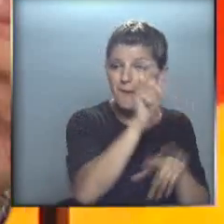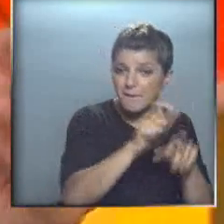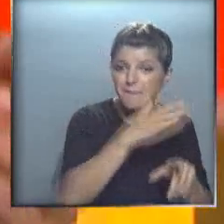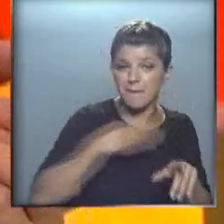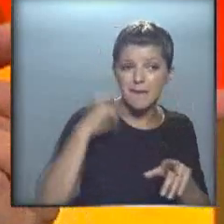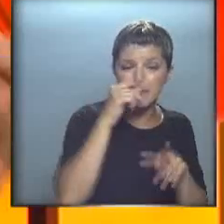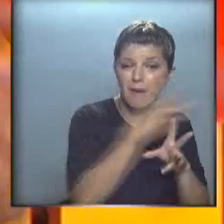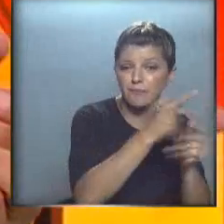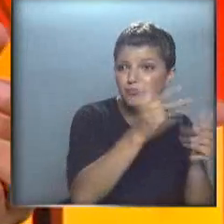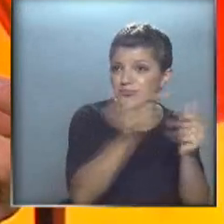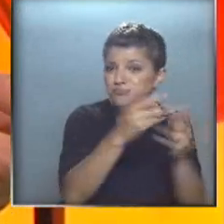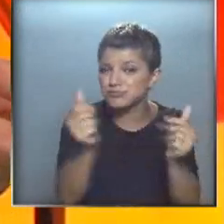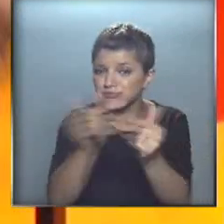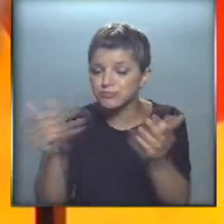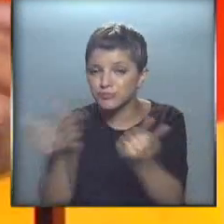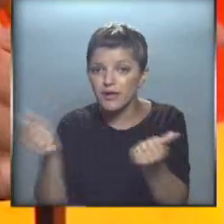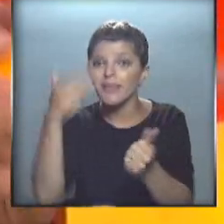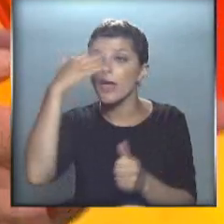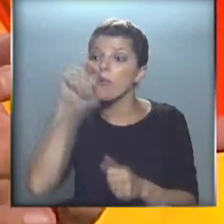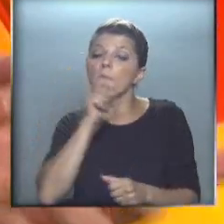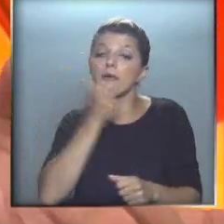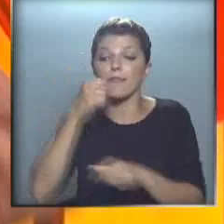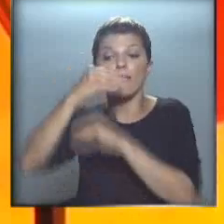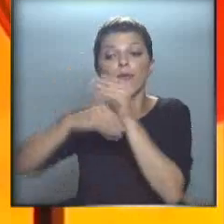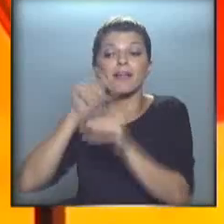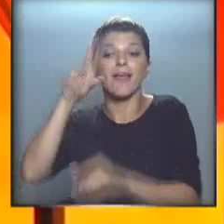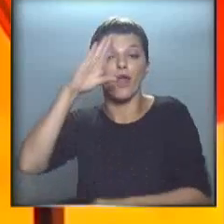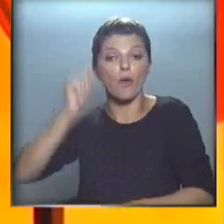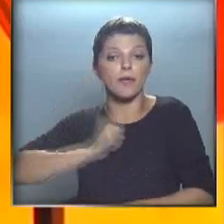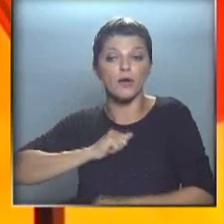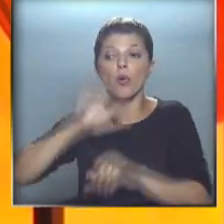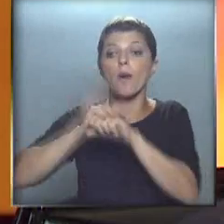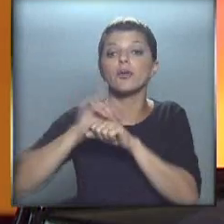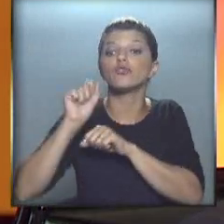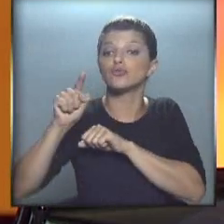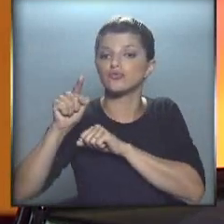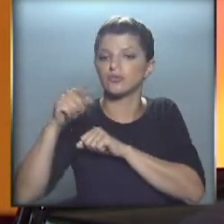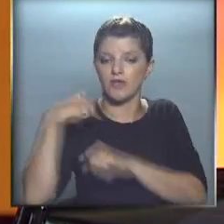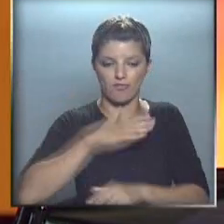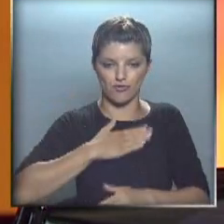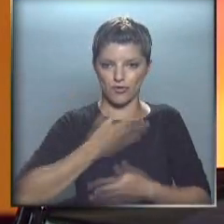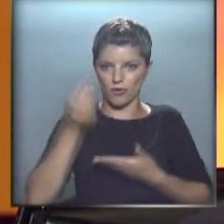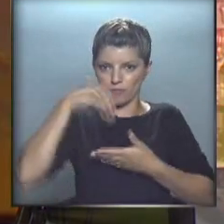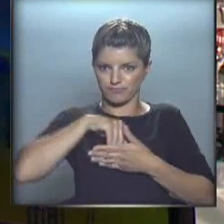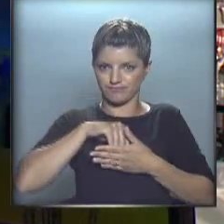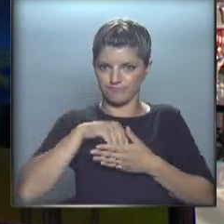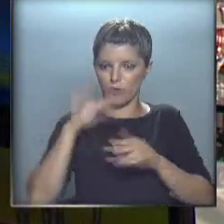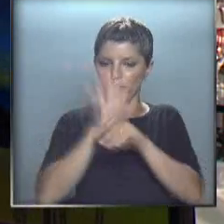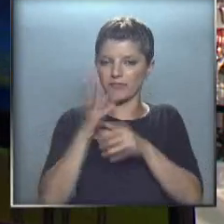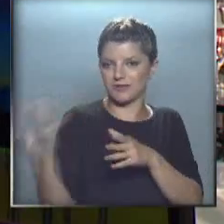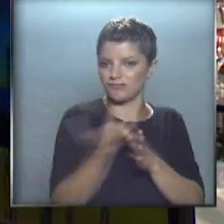y las familias militares o amigos de los militares se quedaron con nosotros. Nos borraron nuestra